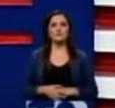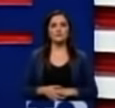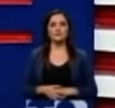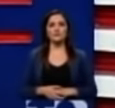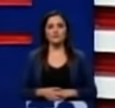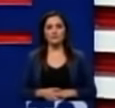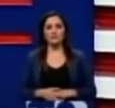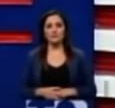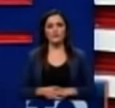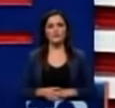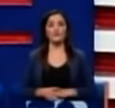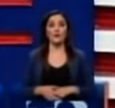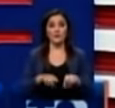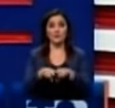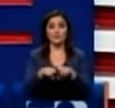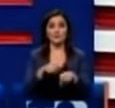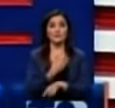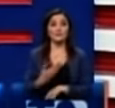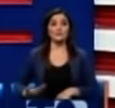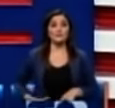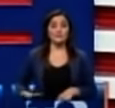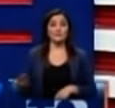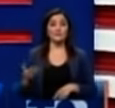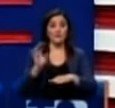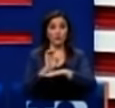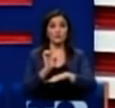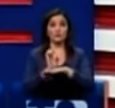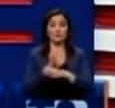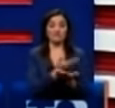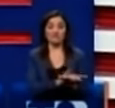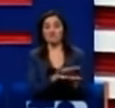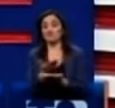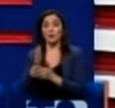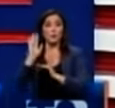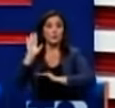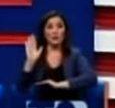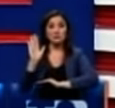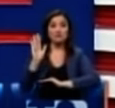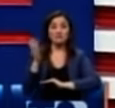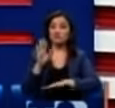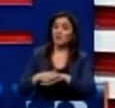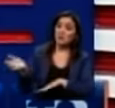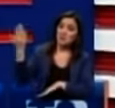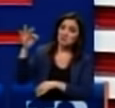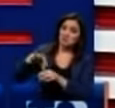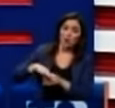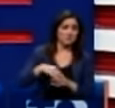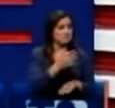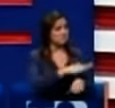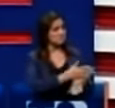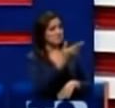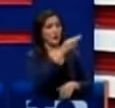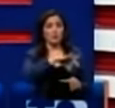La recta final en la carrera por la presidencia de la República se llena de ofertas y promesas que intentan captar el voto de un porcentaje de